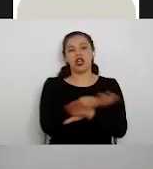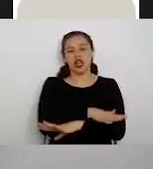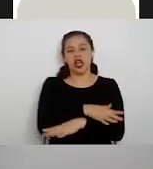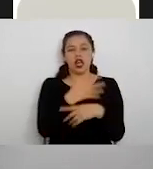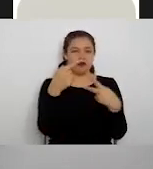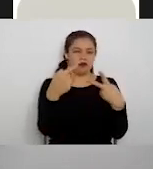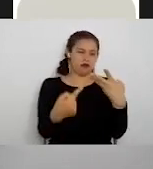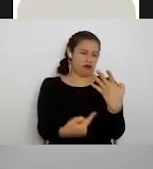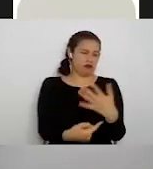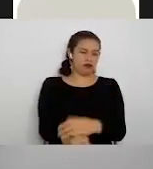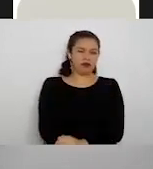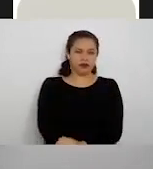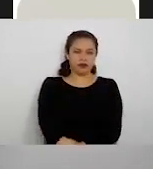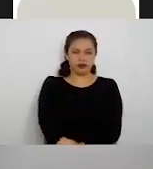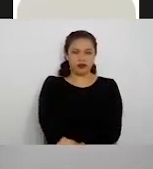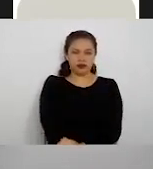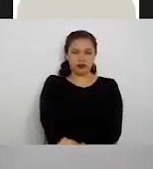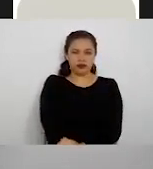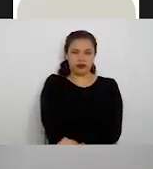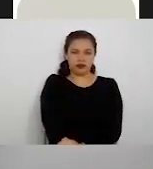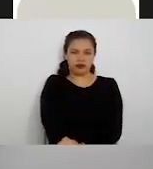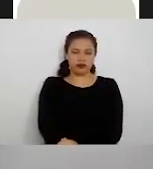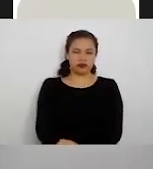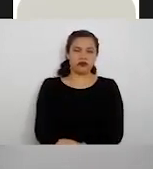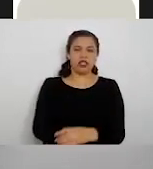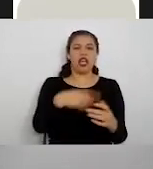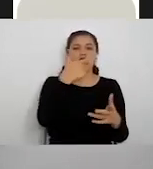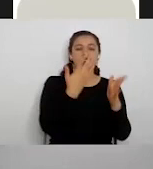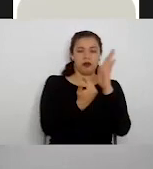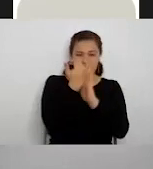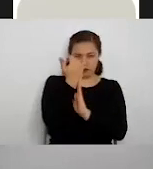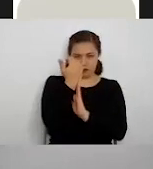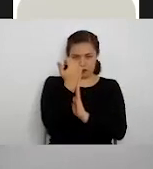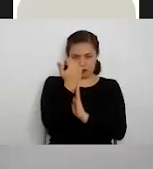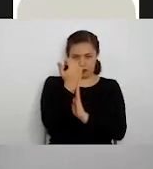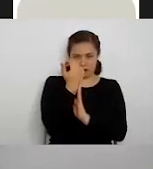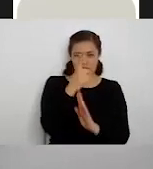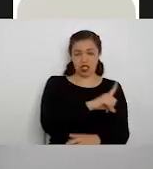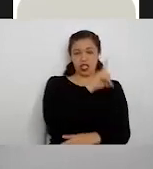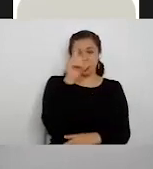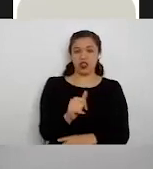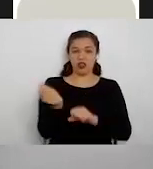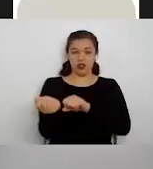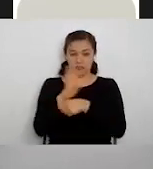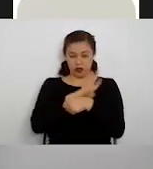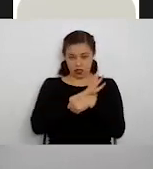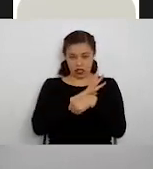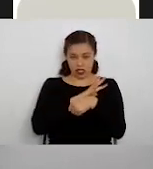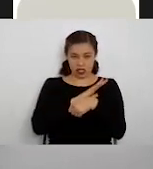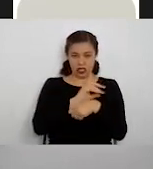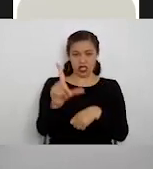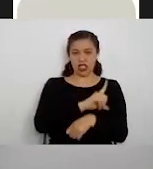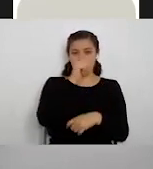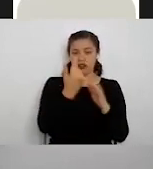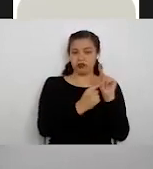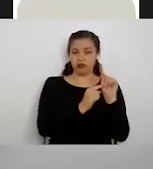cosas que ya conocemos, que hacen que la economía crezca menos, y después vino el COVID y ha venido la recuperación.